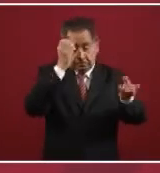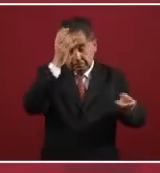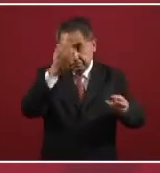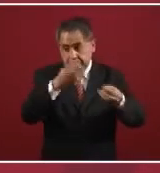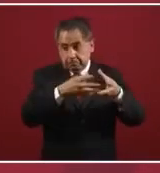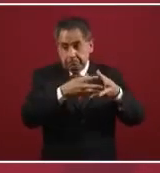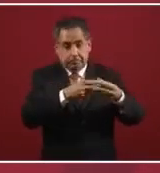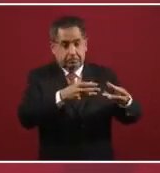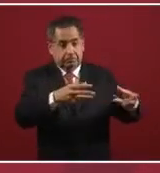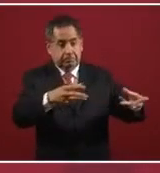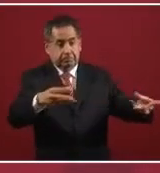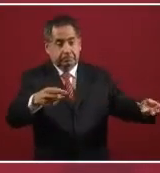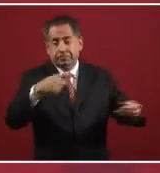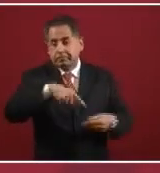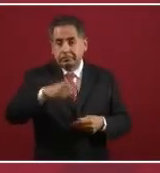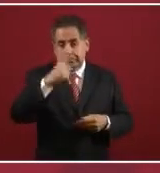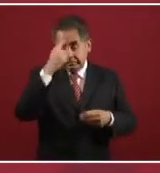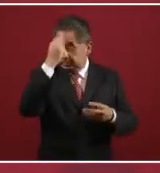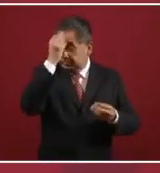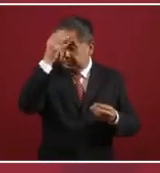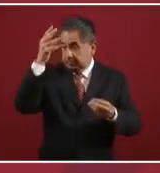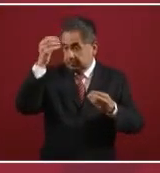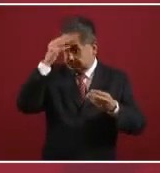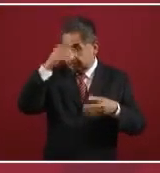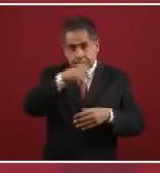Hay amnesia colectiva.